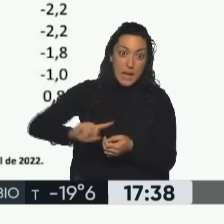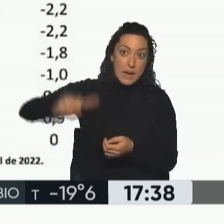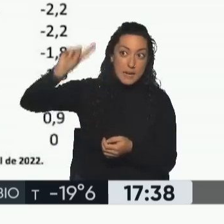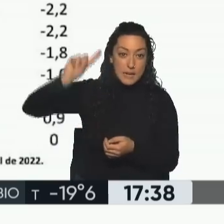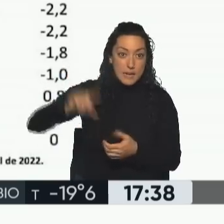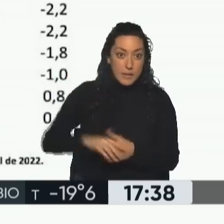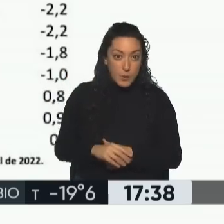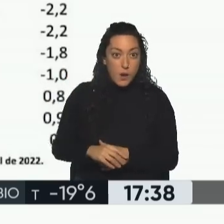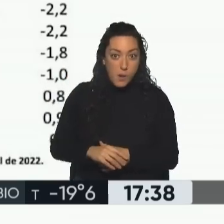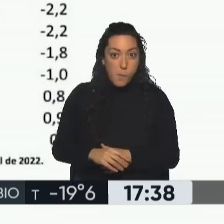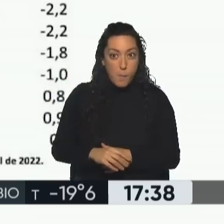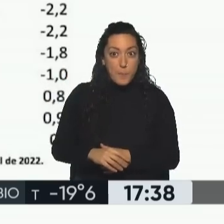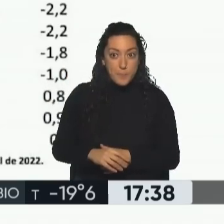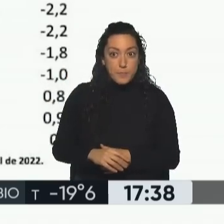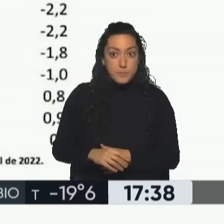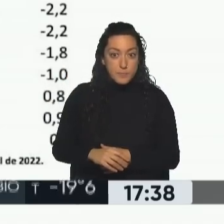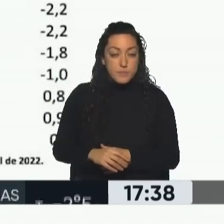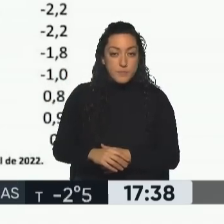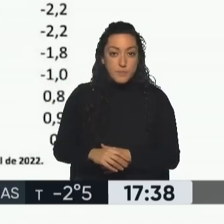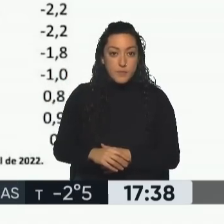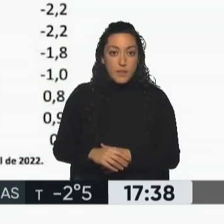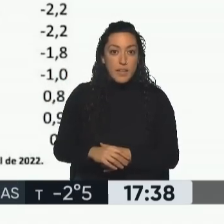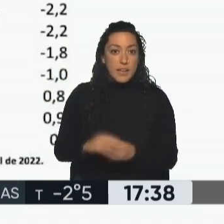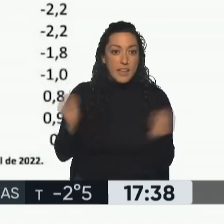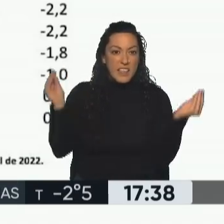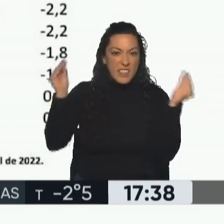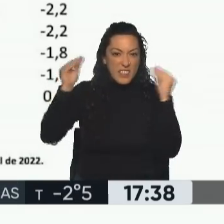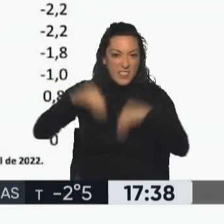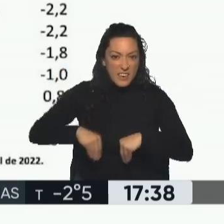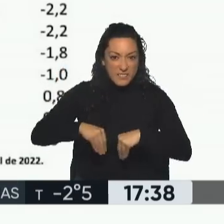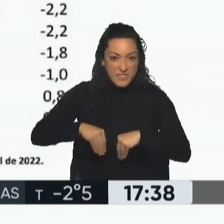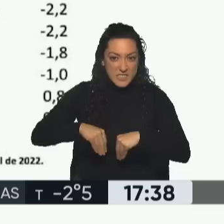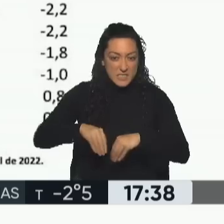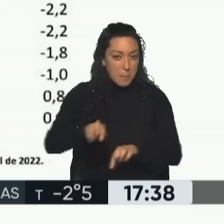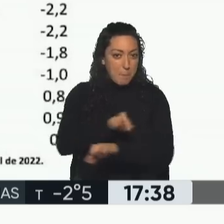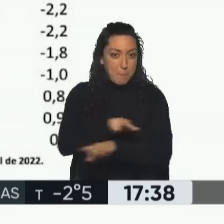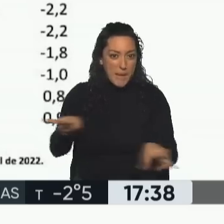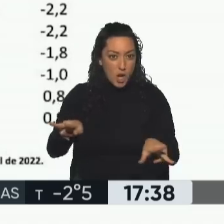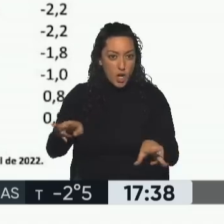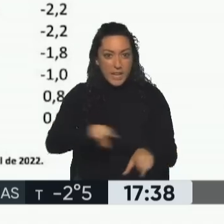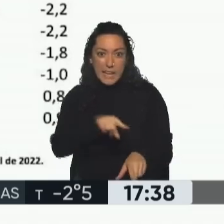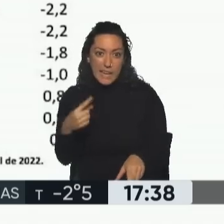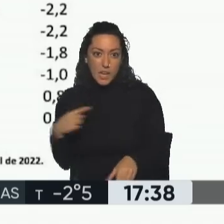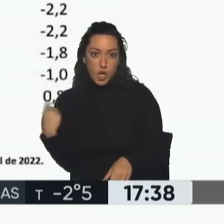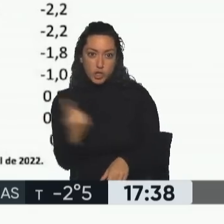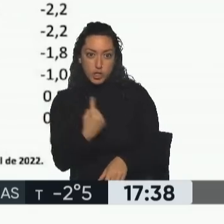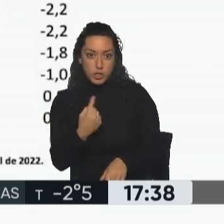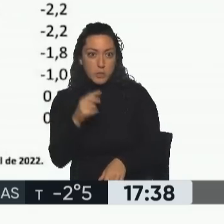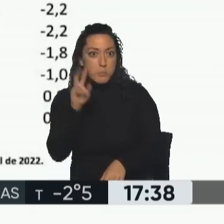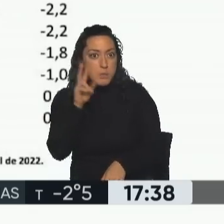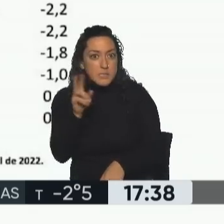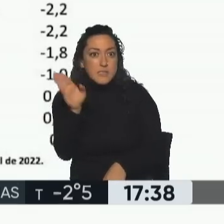anteriores tienen muchísimo más déficit que nosotros. Este es el primario. Fíjense, Estados